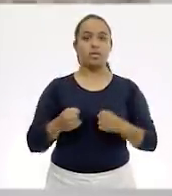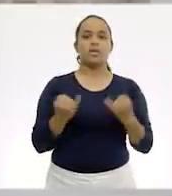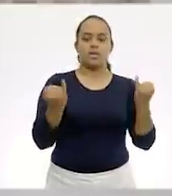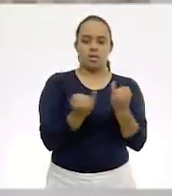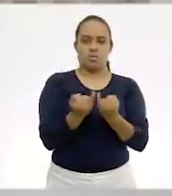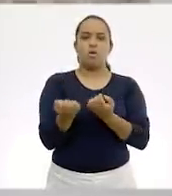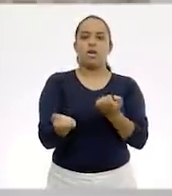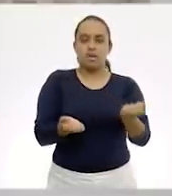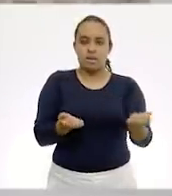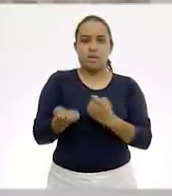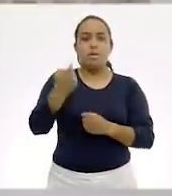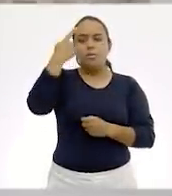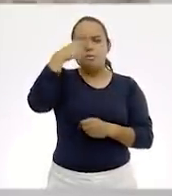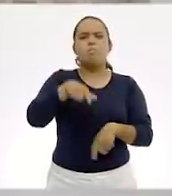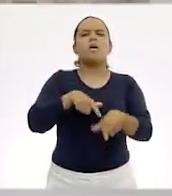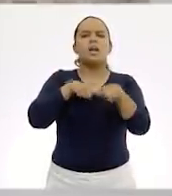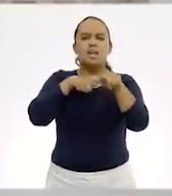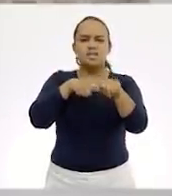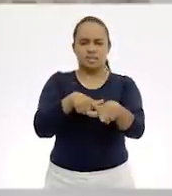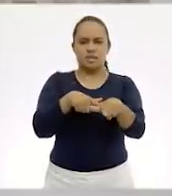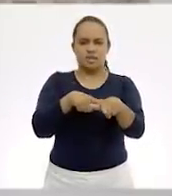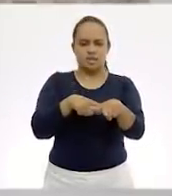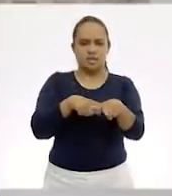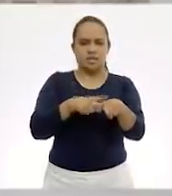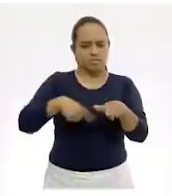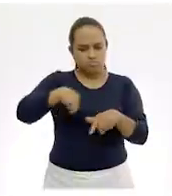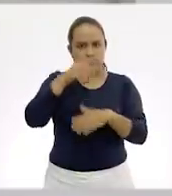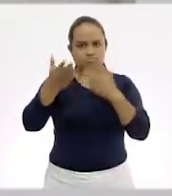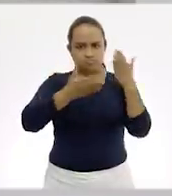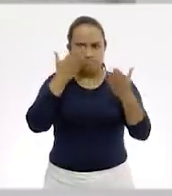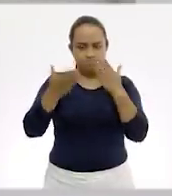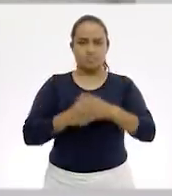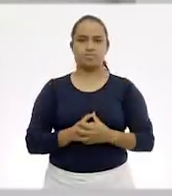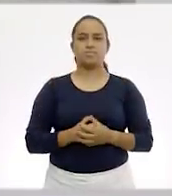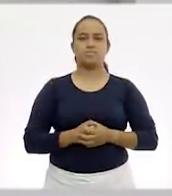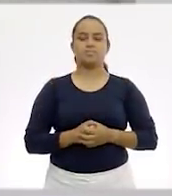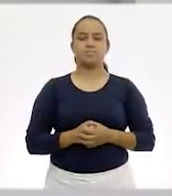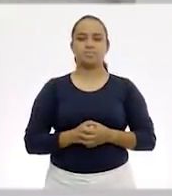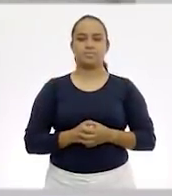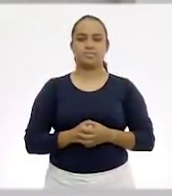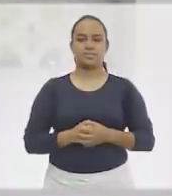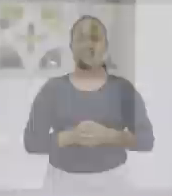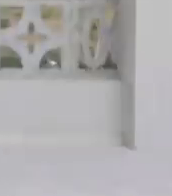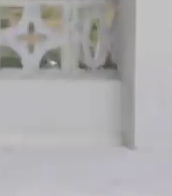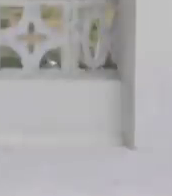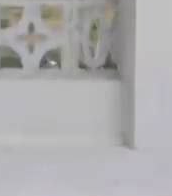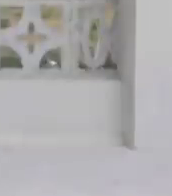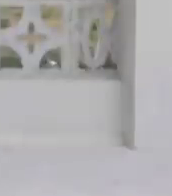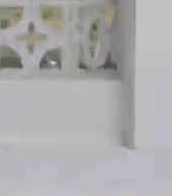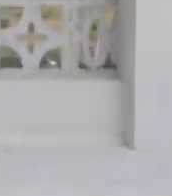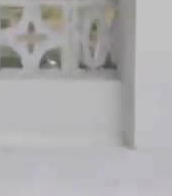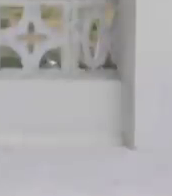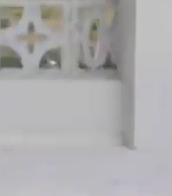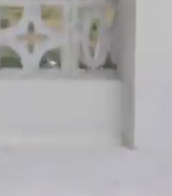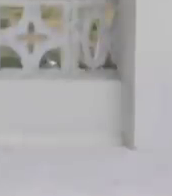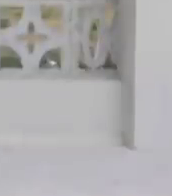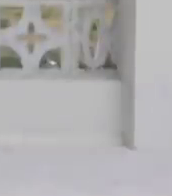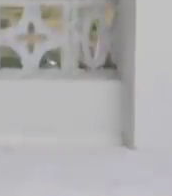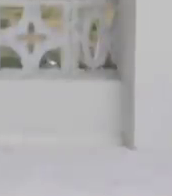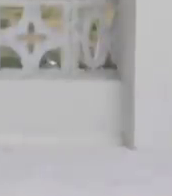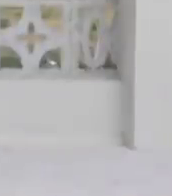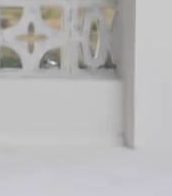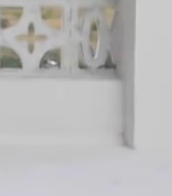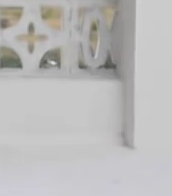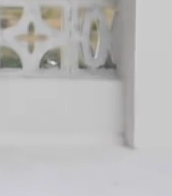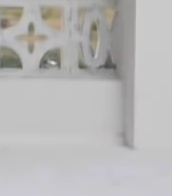de ejercicio para continuar con nuestros estudios. 5, 6,